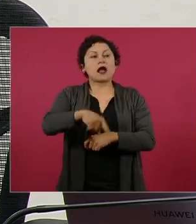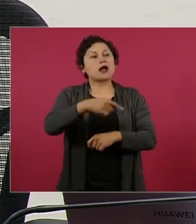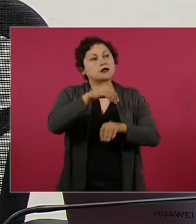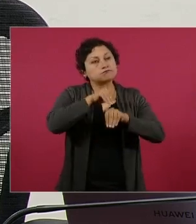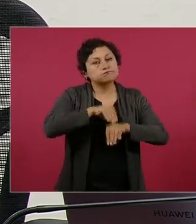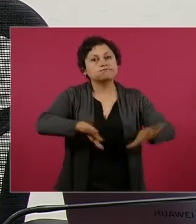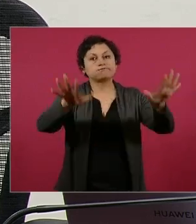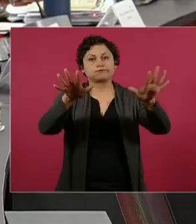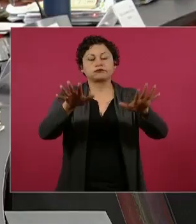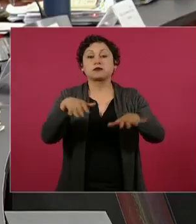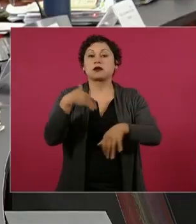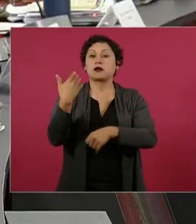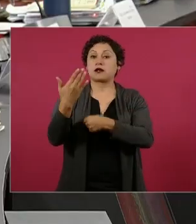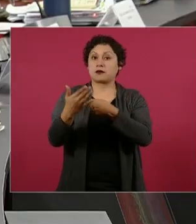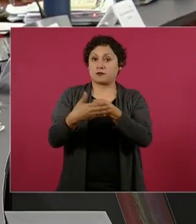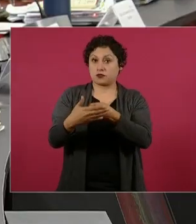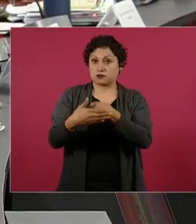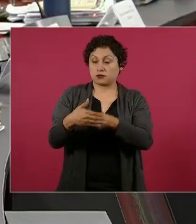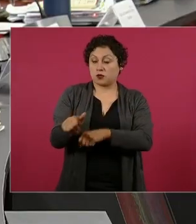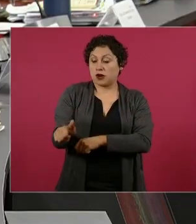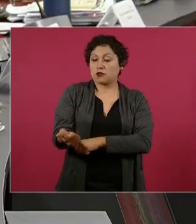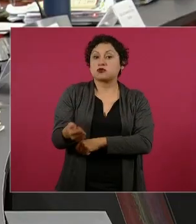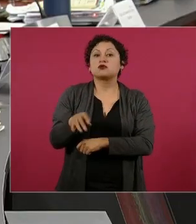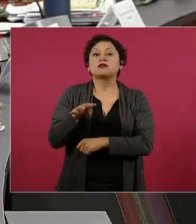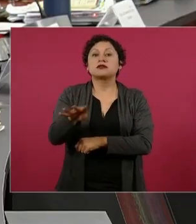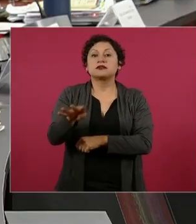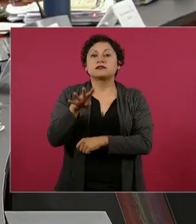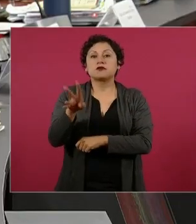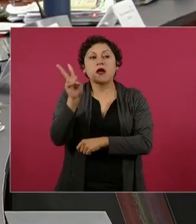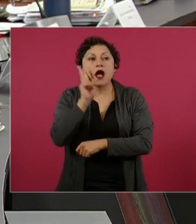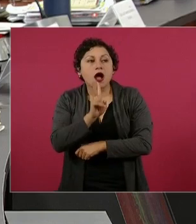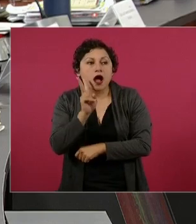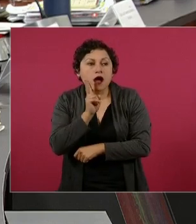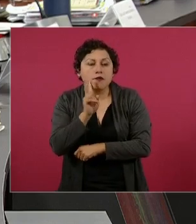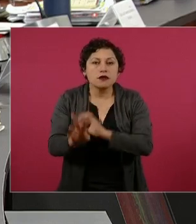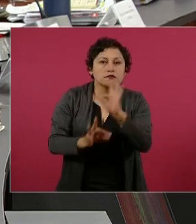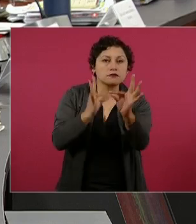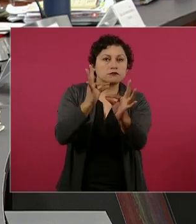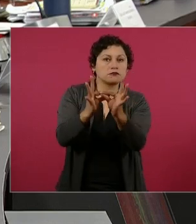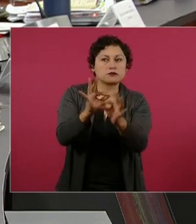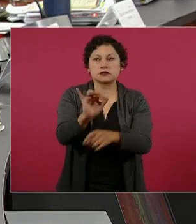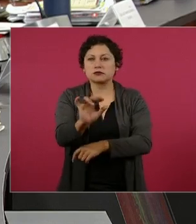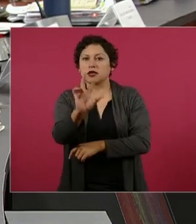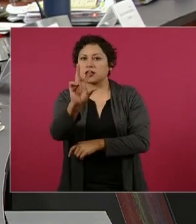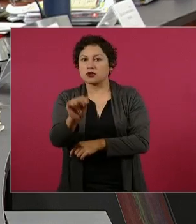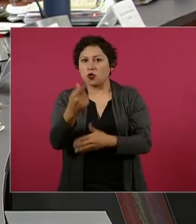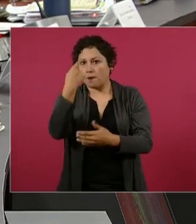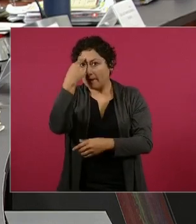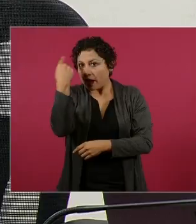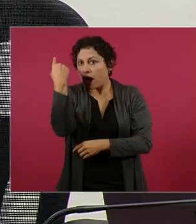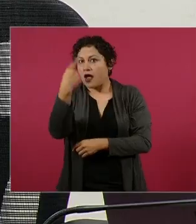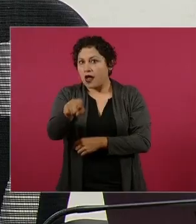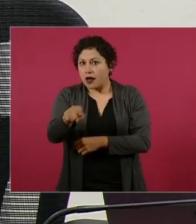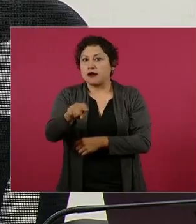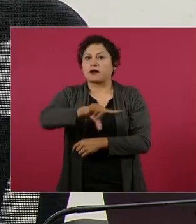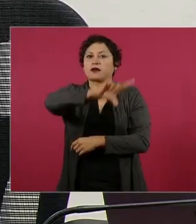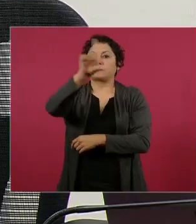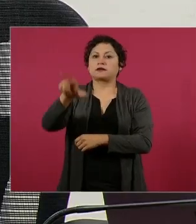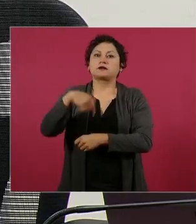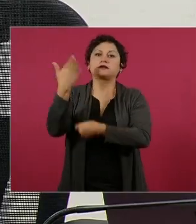El 19 de agosto se va a determinar si tendremos la capacidad o no técnica para poderlo llevar a cabo